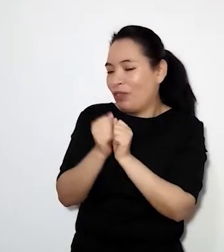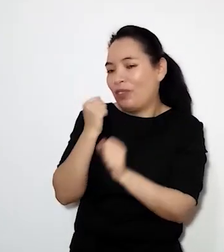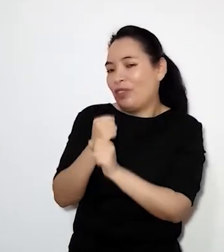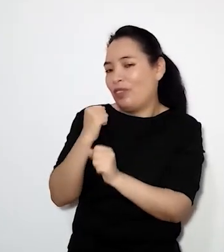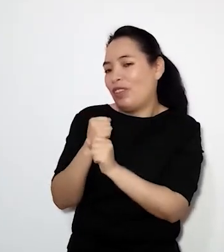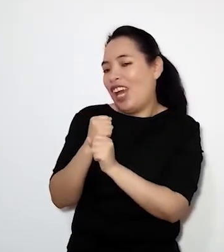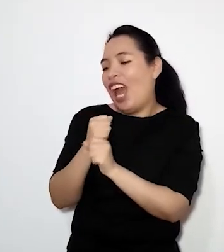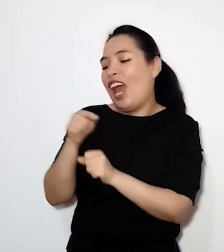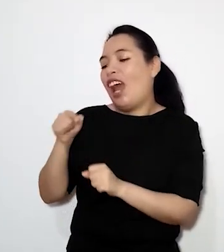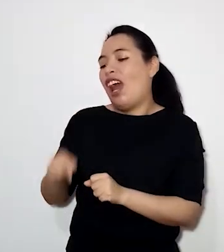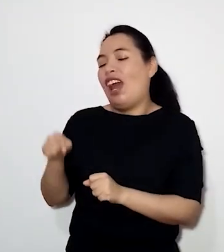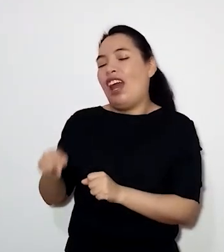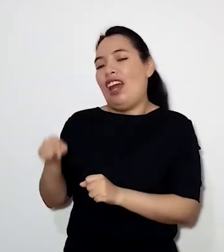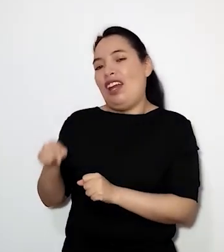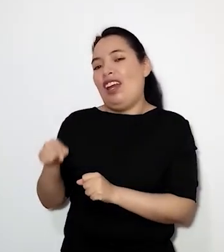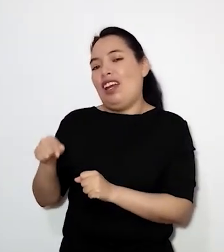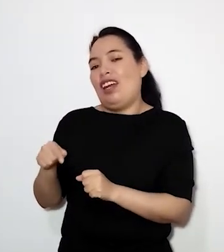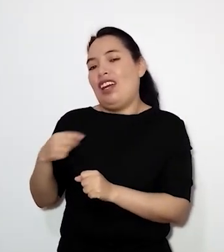las barreras